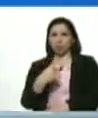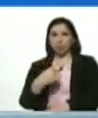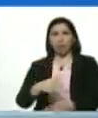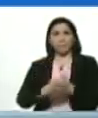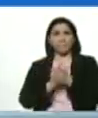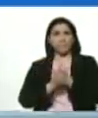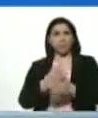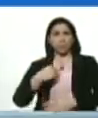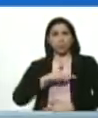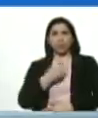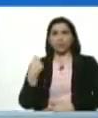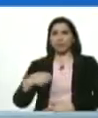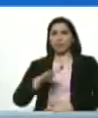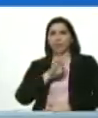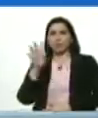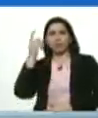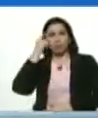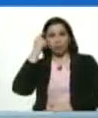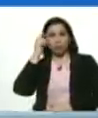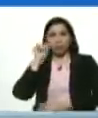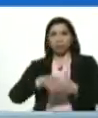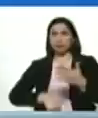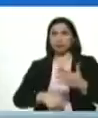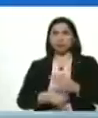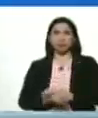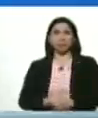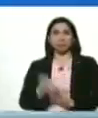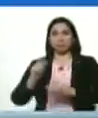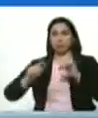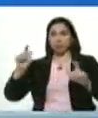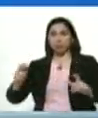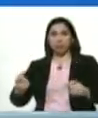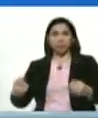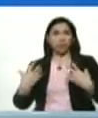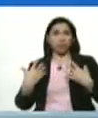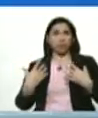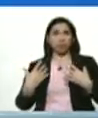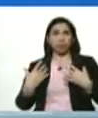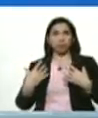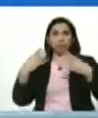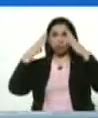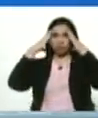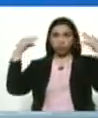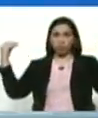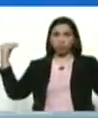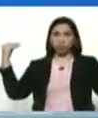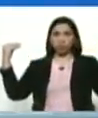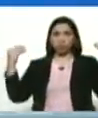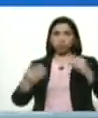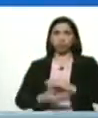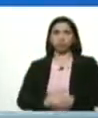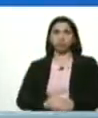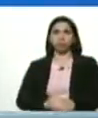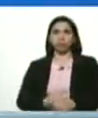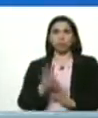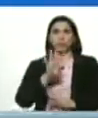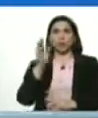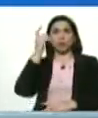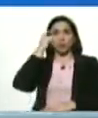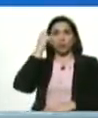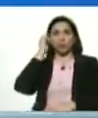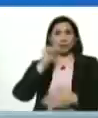que tiene 44 días sin casos vietnam 44